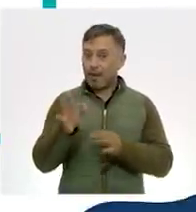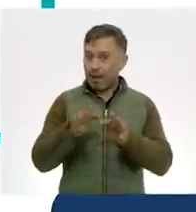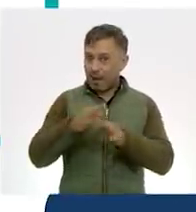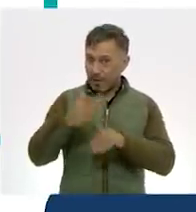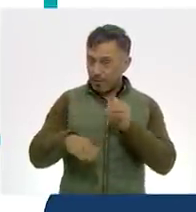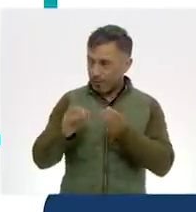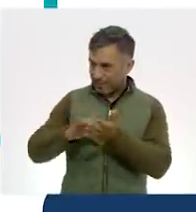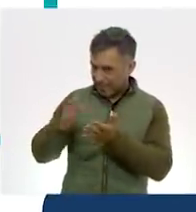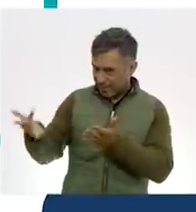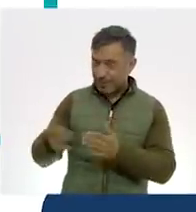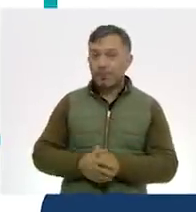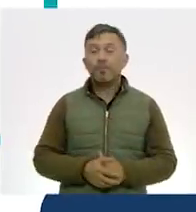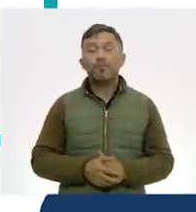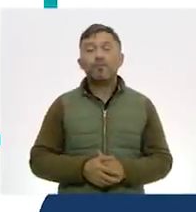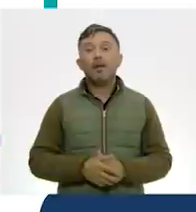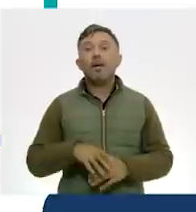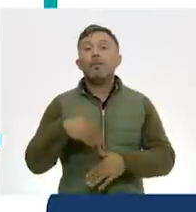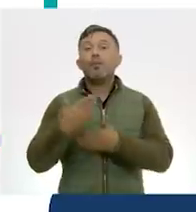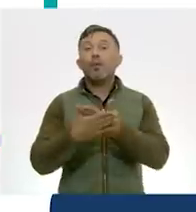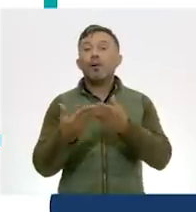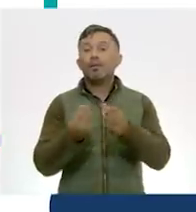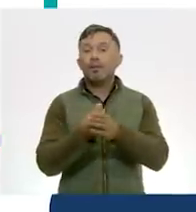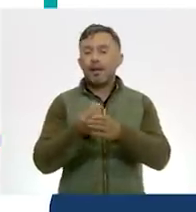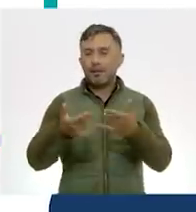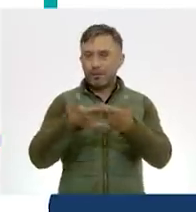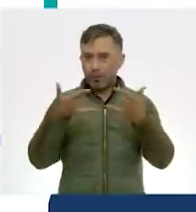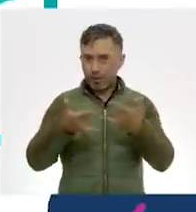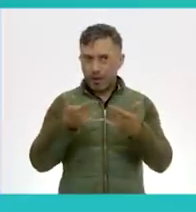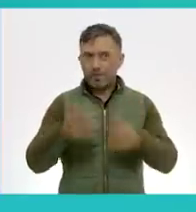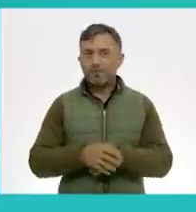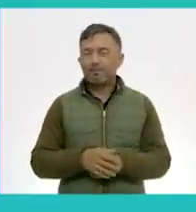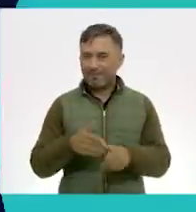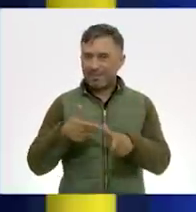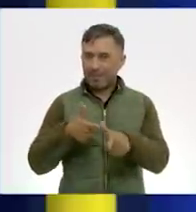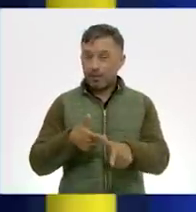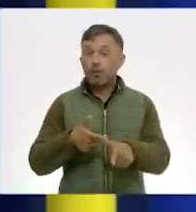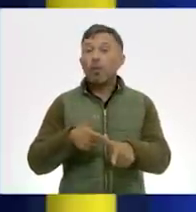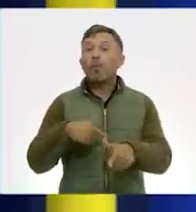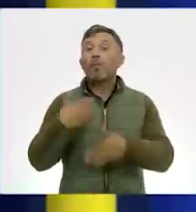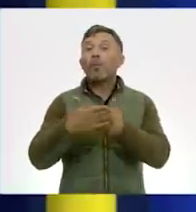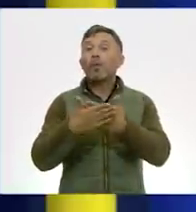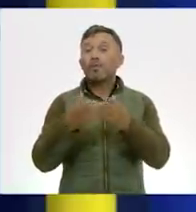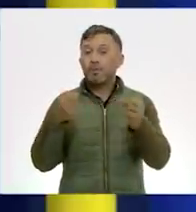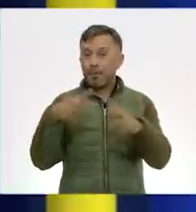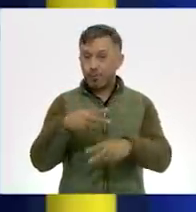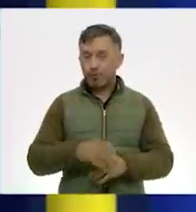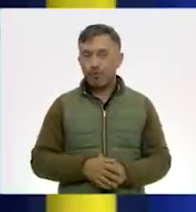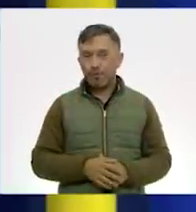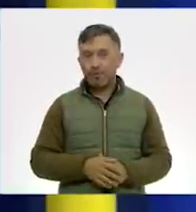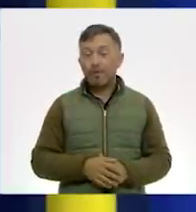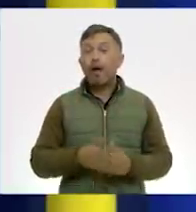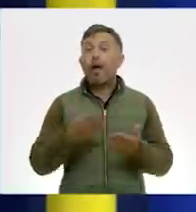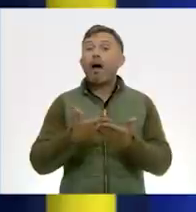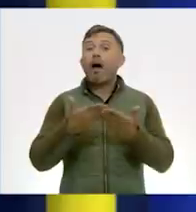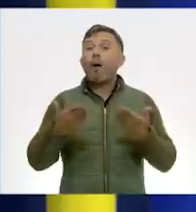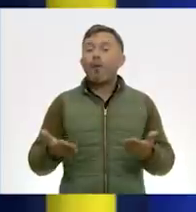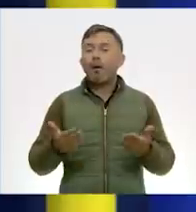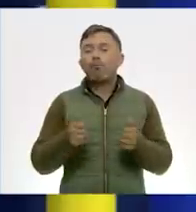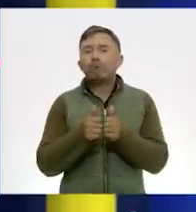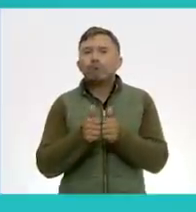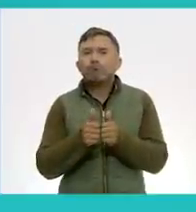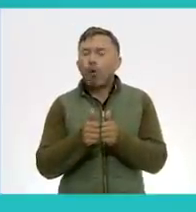Continuamos con historia. Nos vemos, hasta la próxima. Llegó el momento de